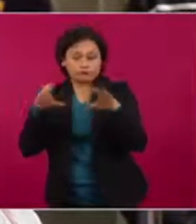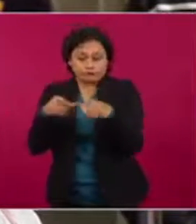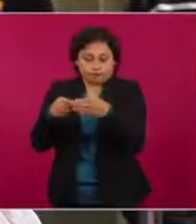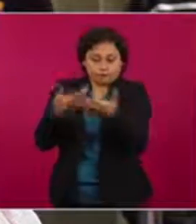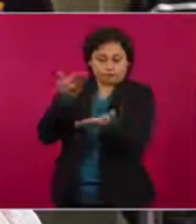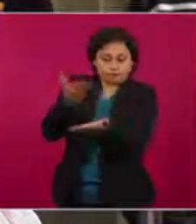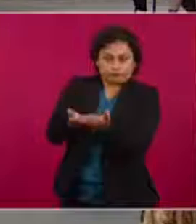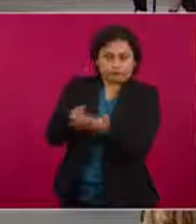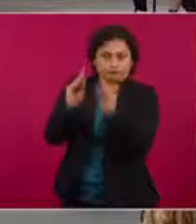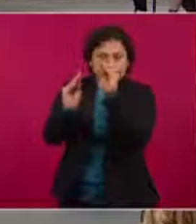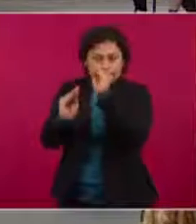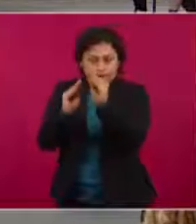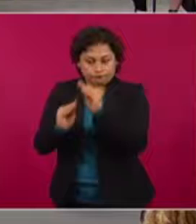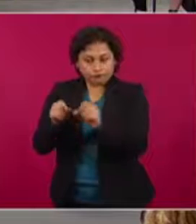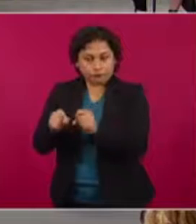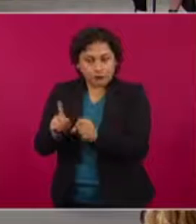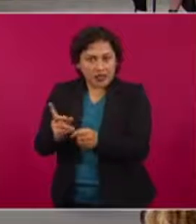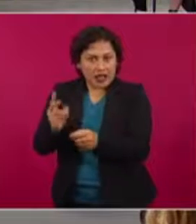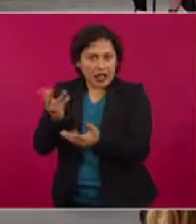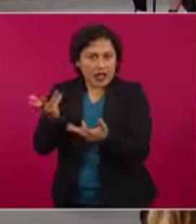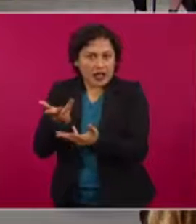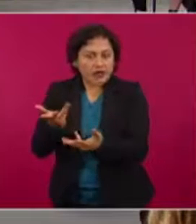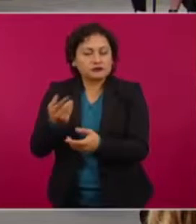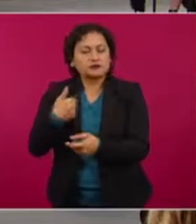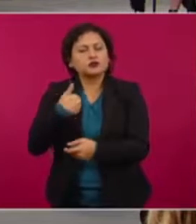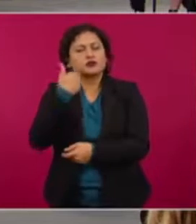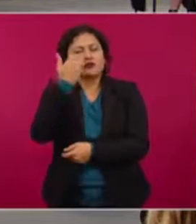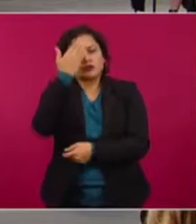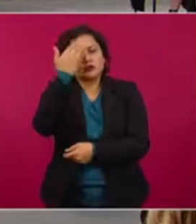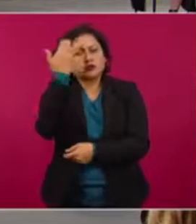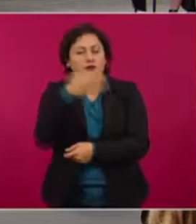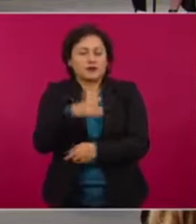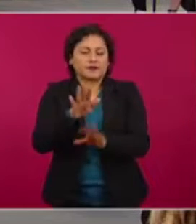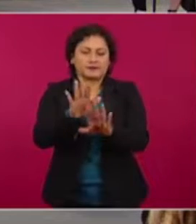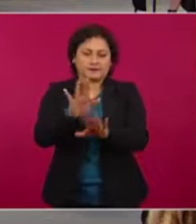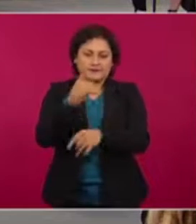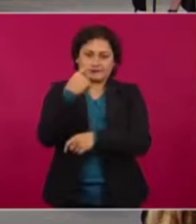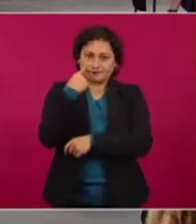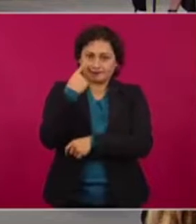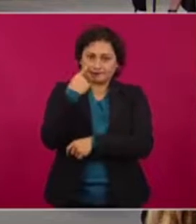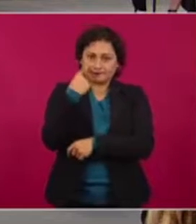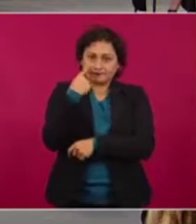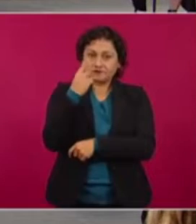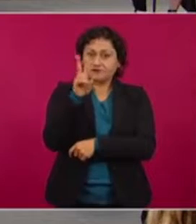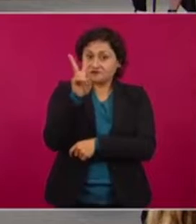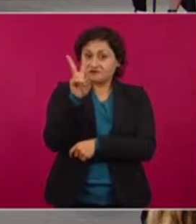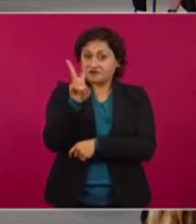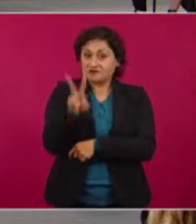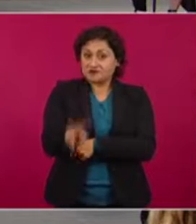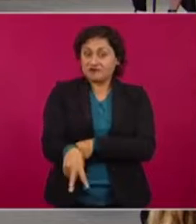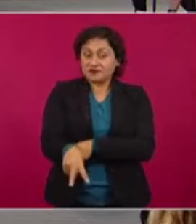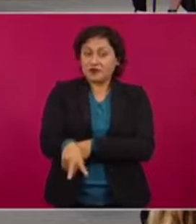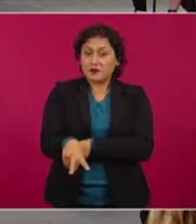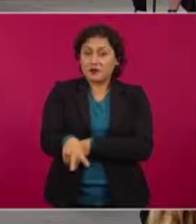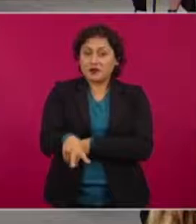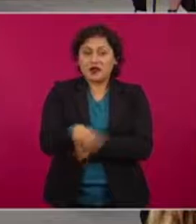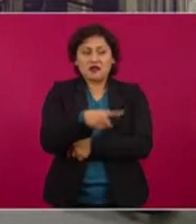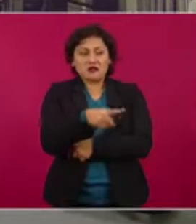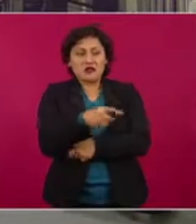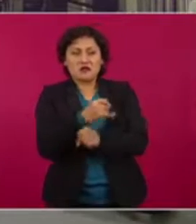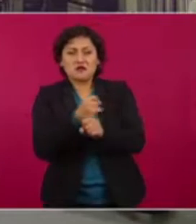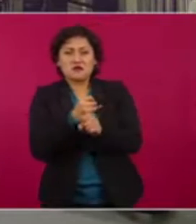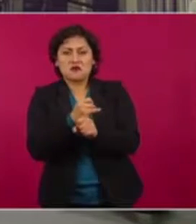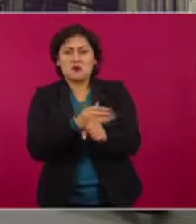no sería buena idea, señor presidente, que pues mire, algo que nunca pasa es que se les castigue y por eso